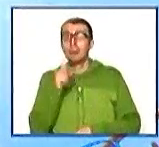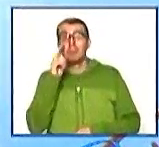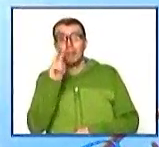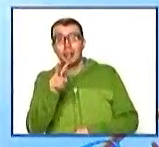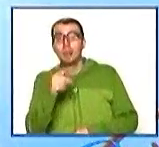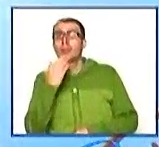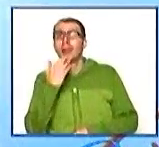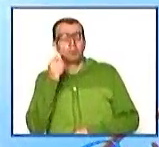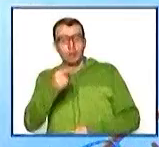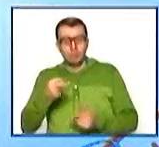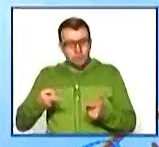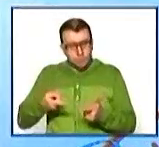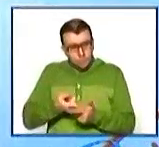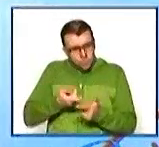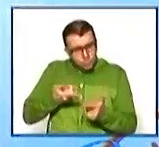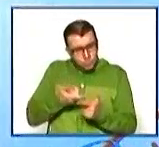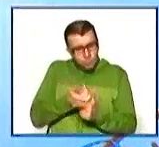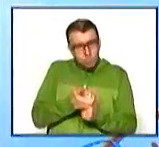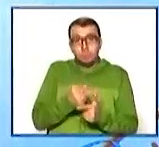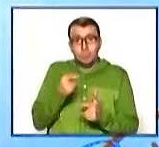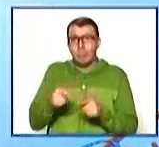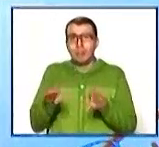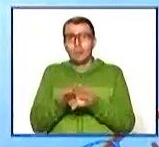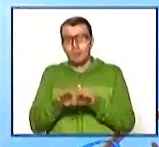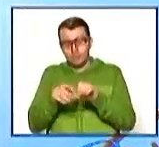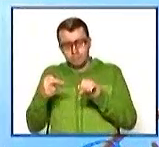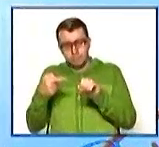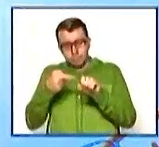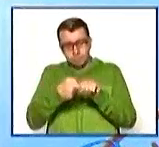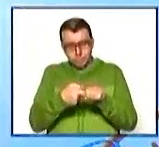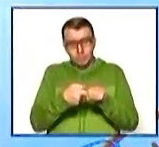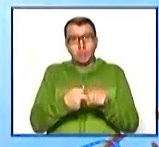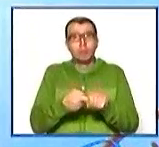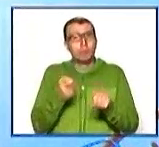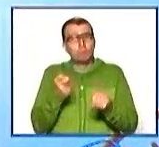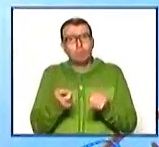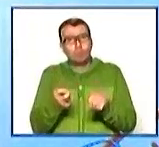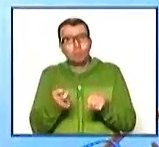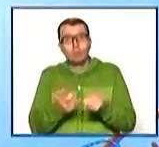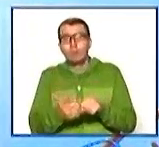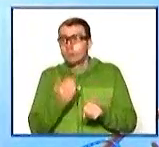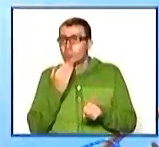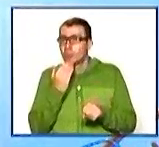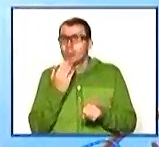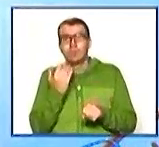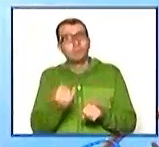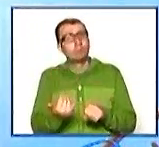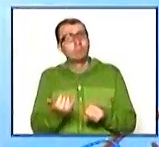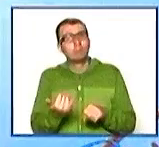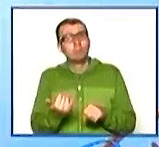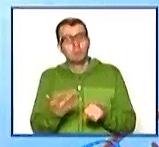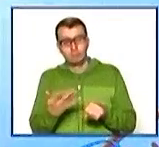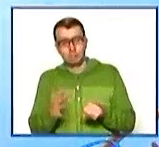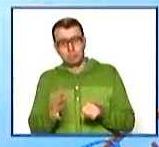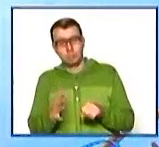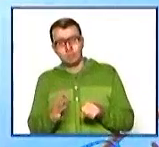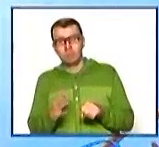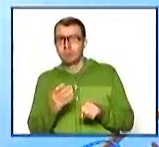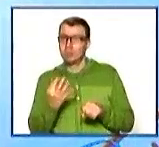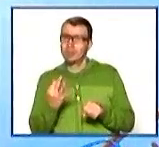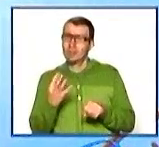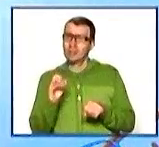la cánula de para hacer los enemas, y uno utiliza poca cantidad, porque uno está hablando de 300,